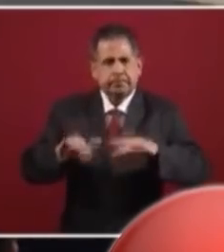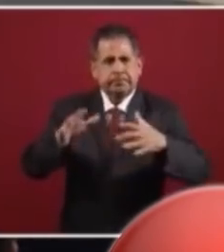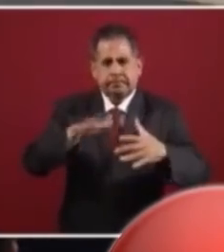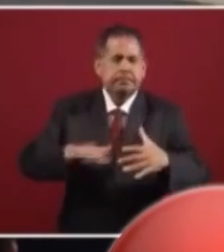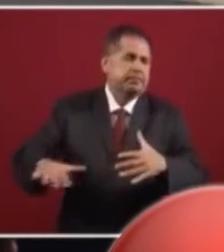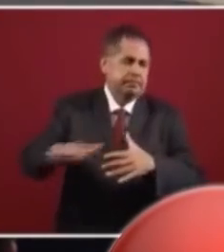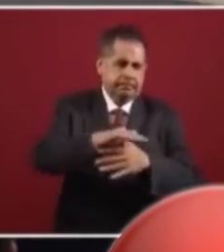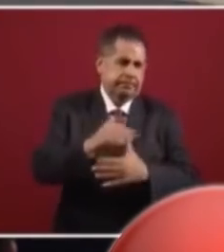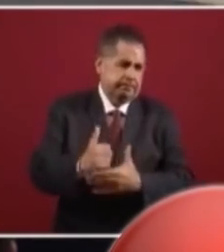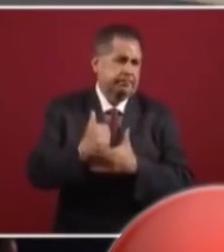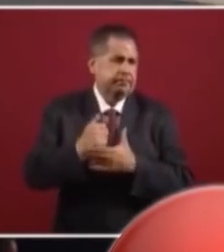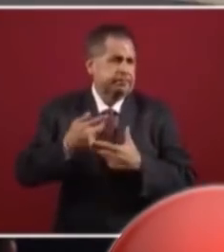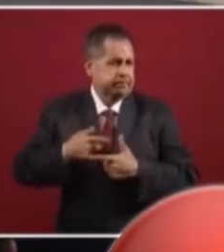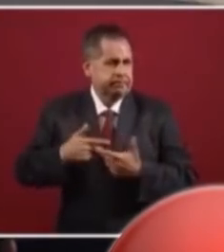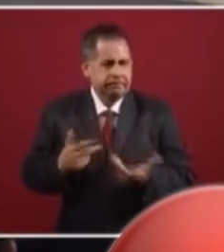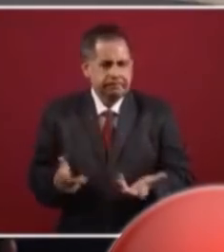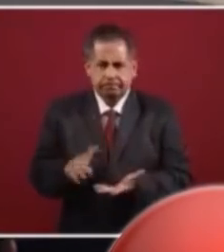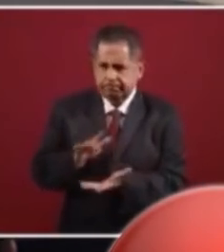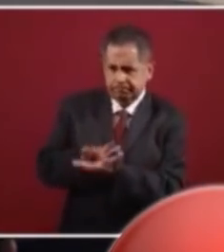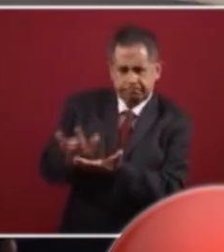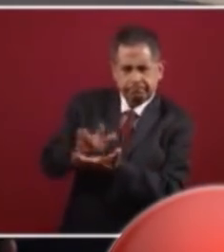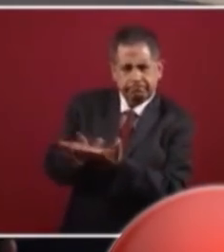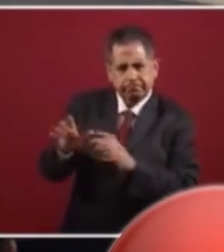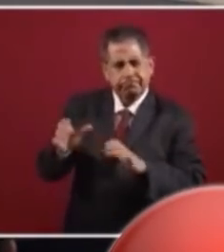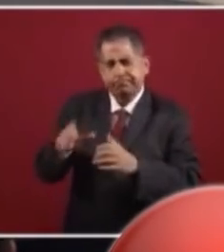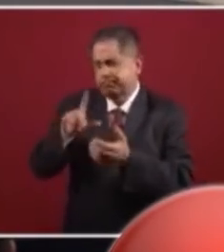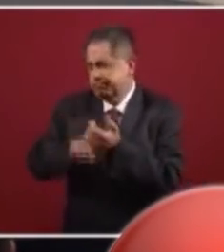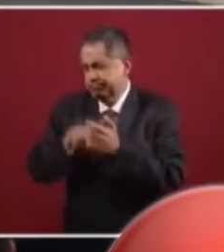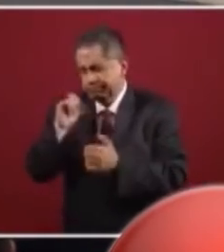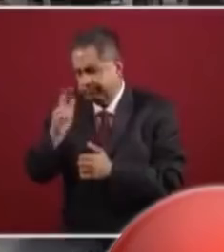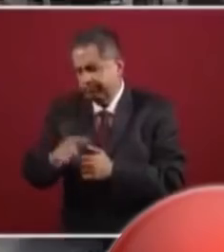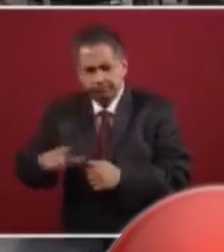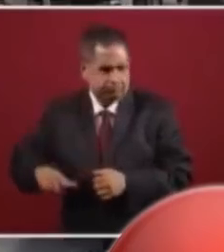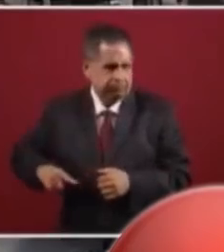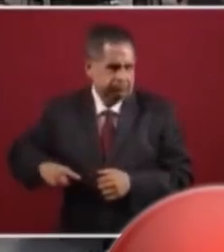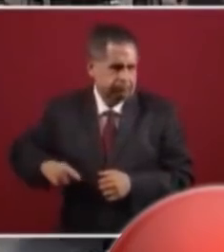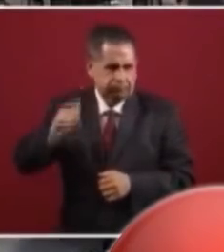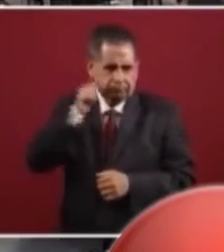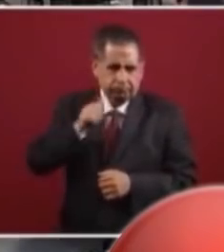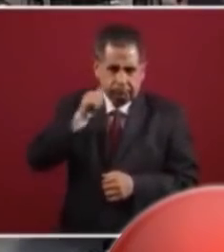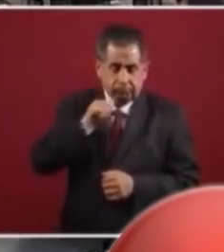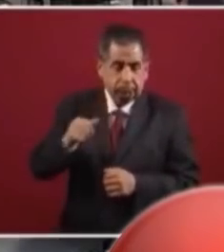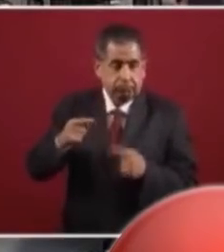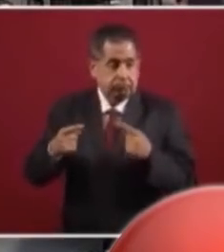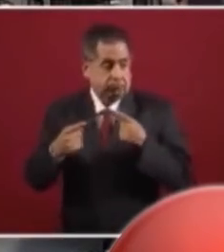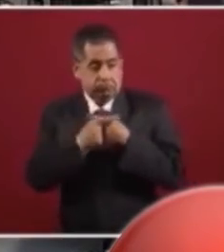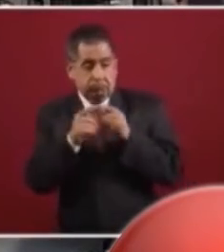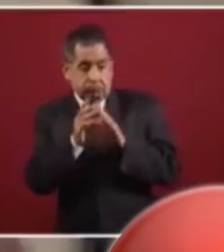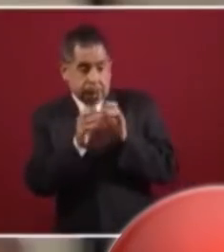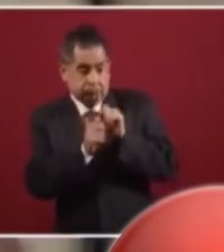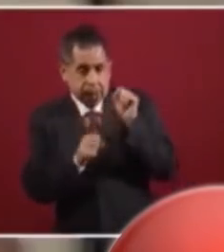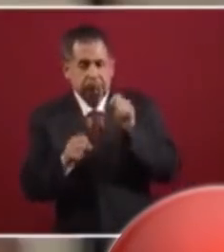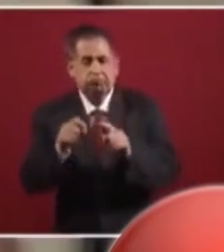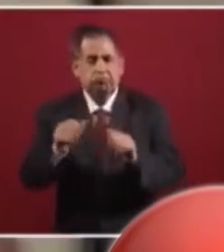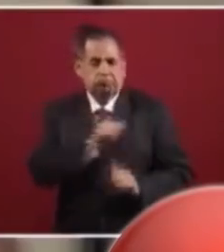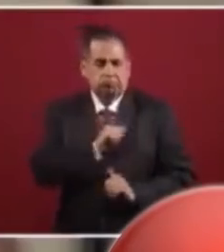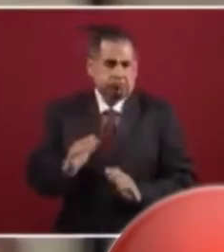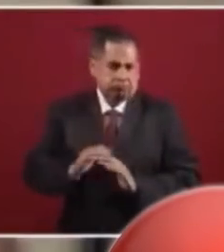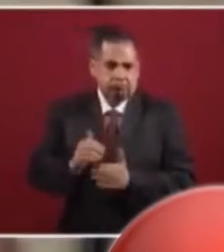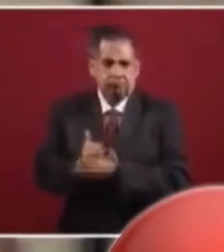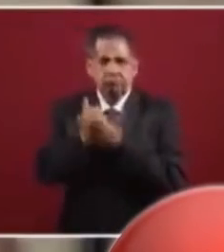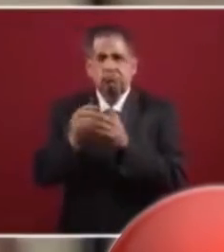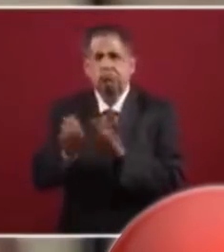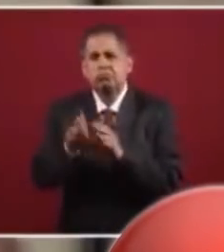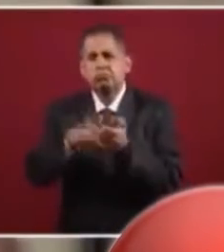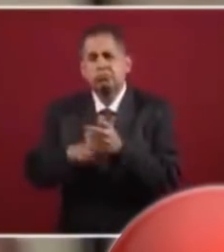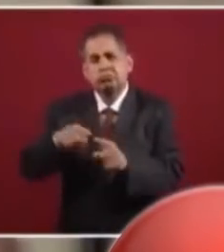y que apoyaría cualquier situación que contravenga el estado de derecho en este sentido cuál